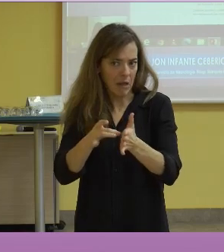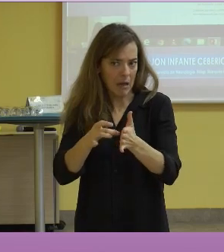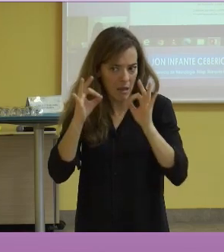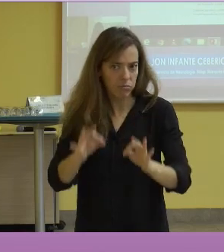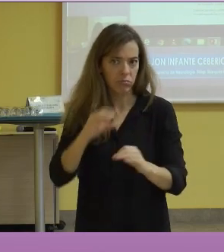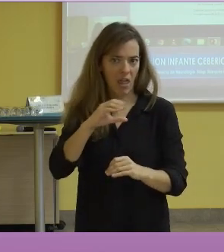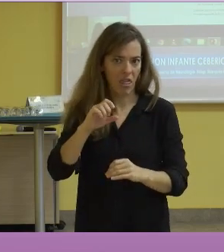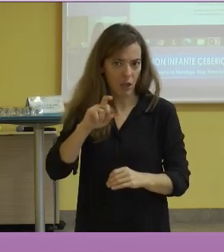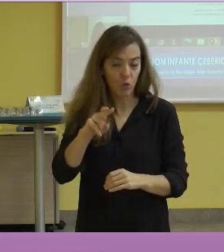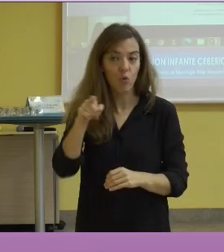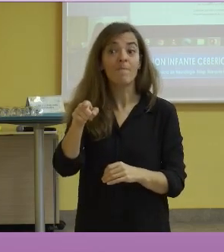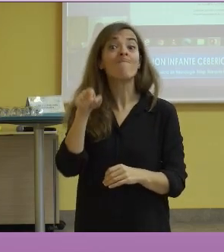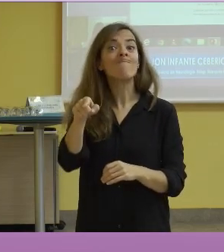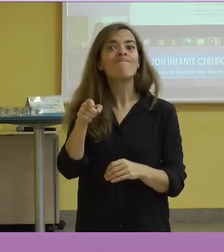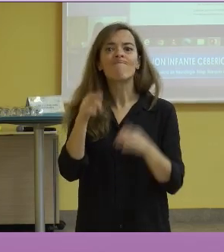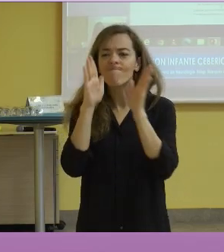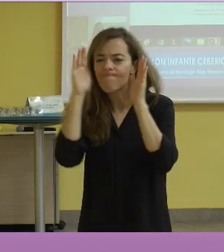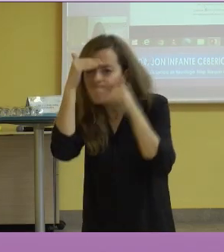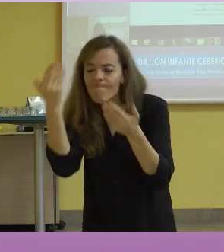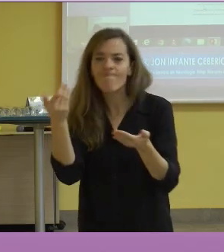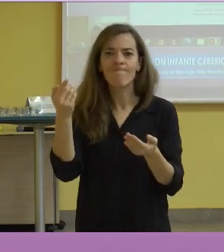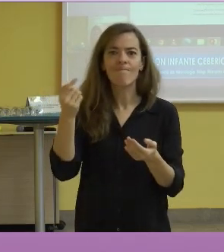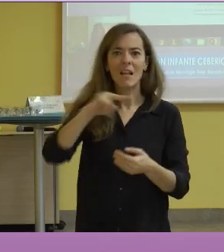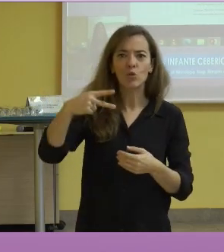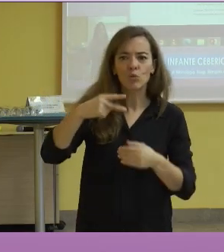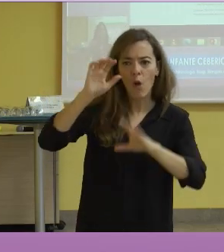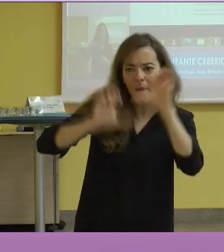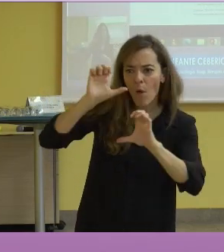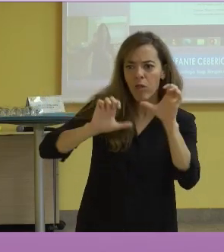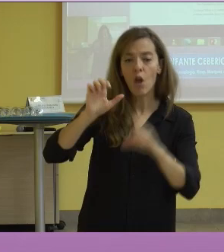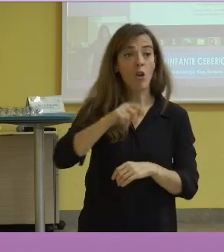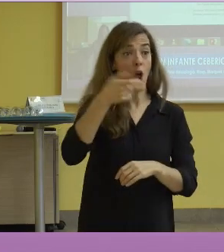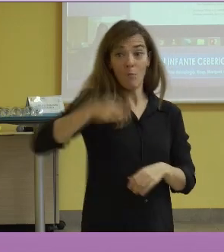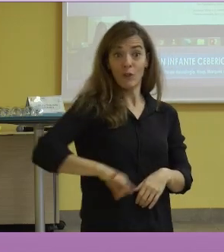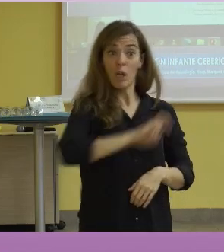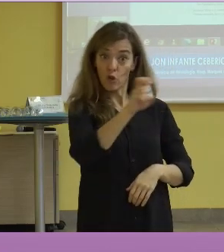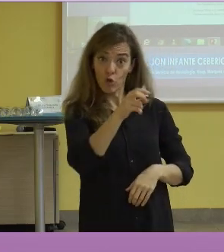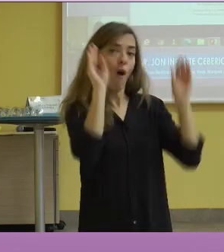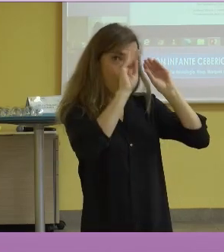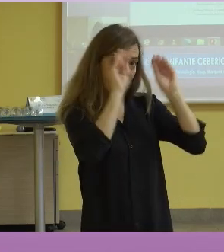garantiza la continuidad de la atención, evaluación de resultados, dar formación a otros profesionales.